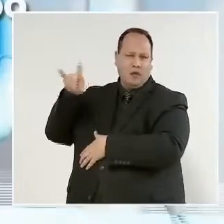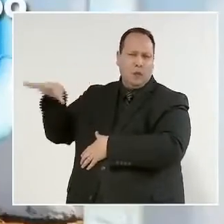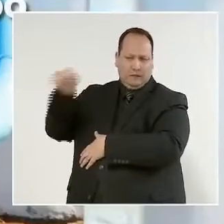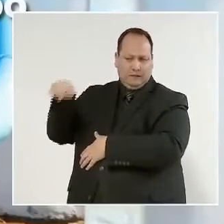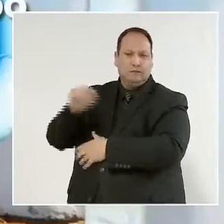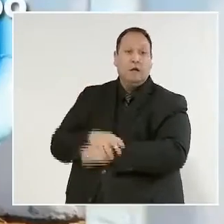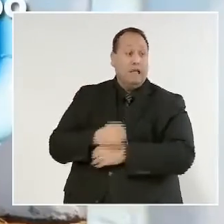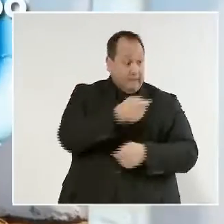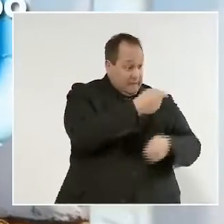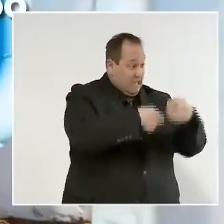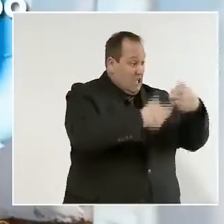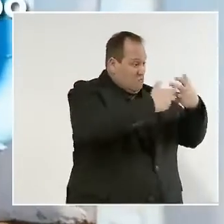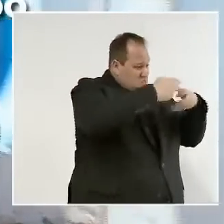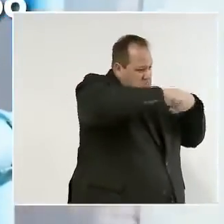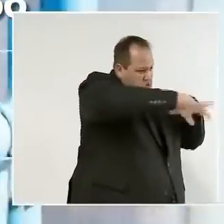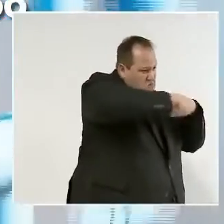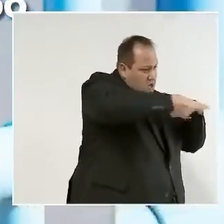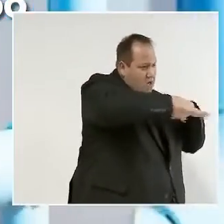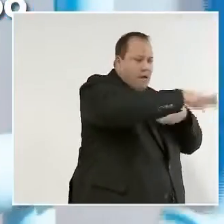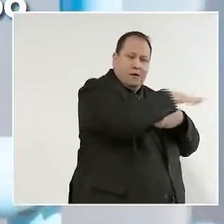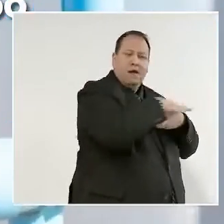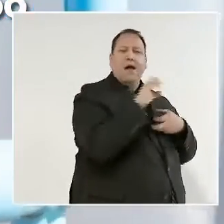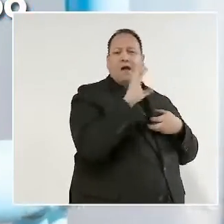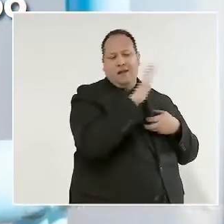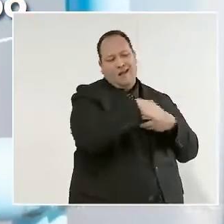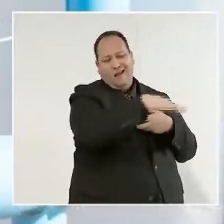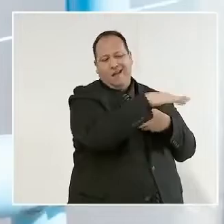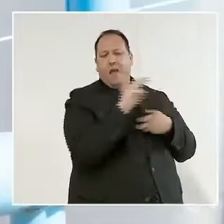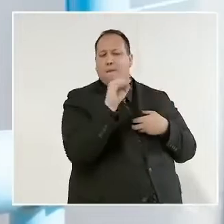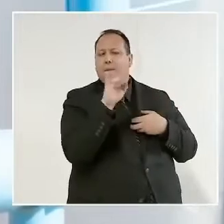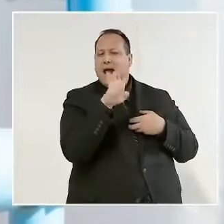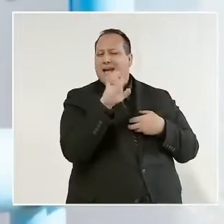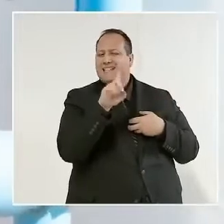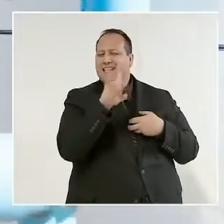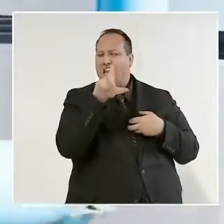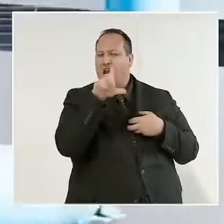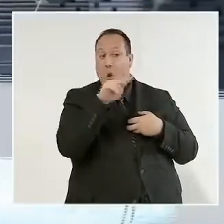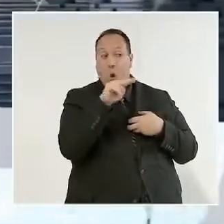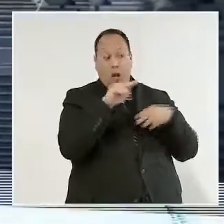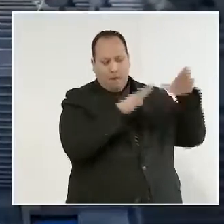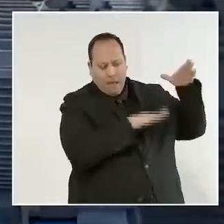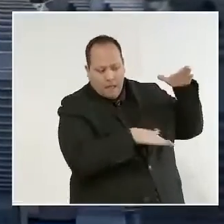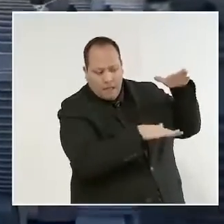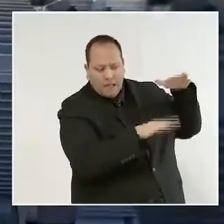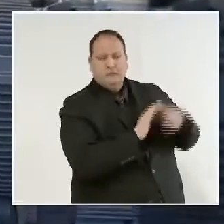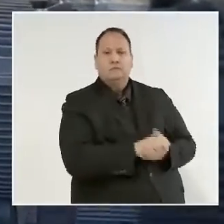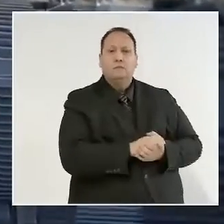y conducción del tanque Valle Dorado. Reposición